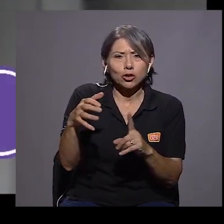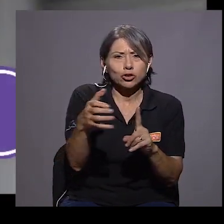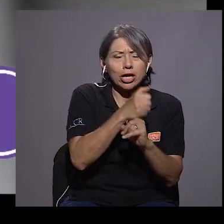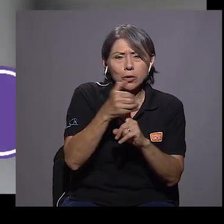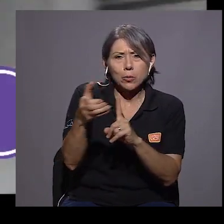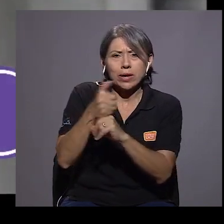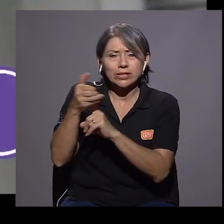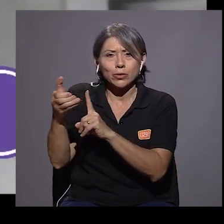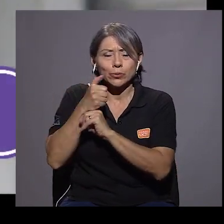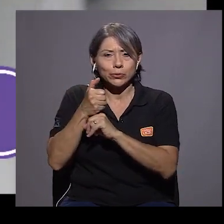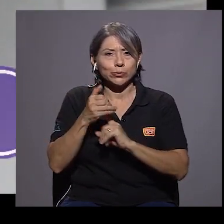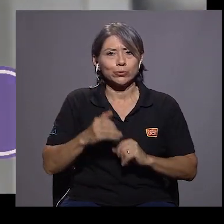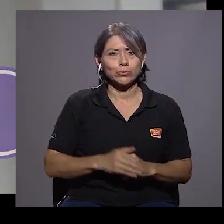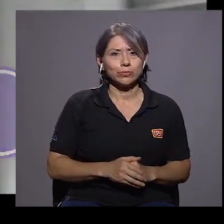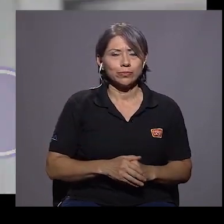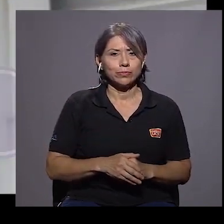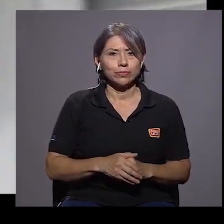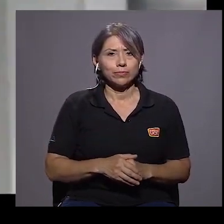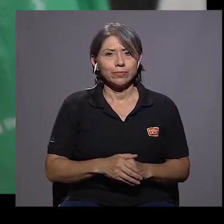violentos secuestros,